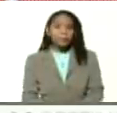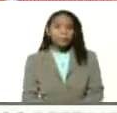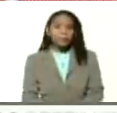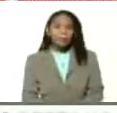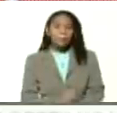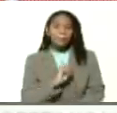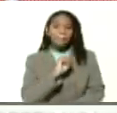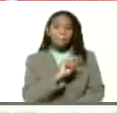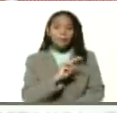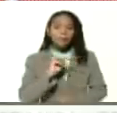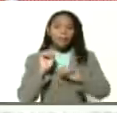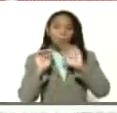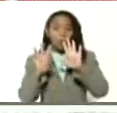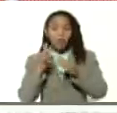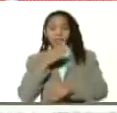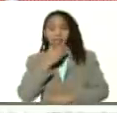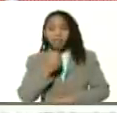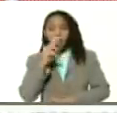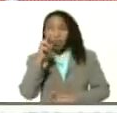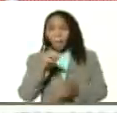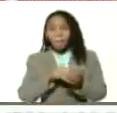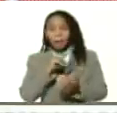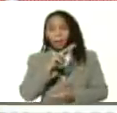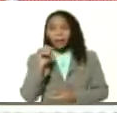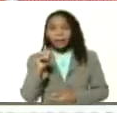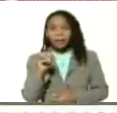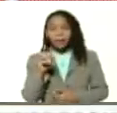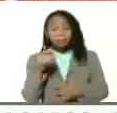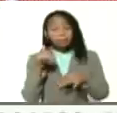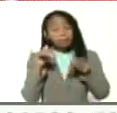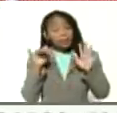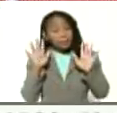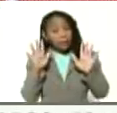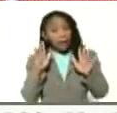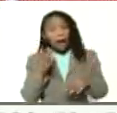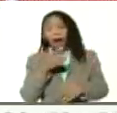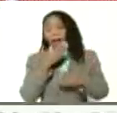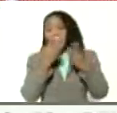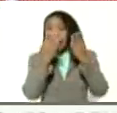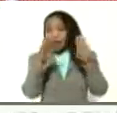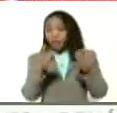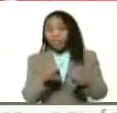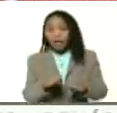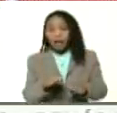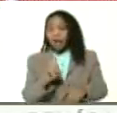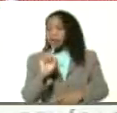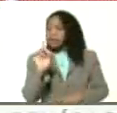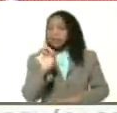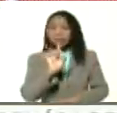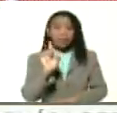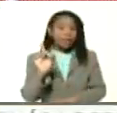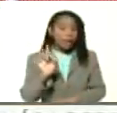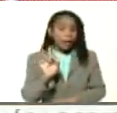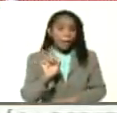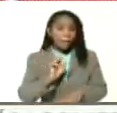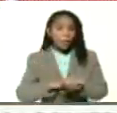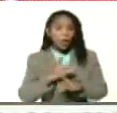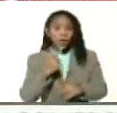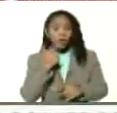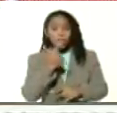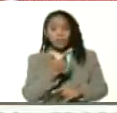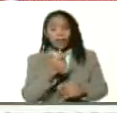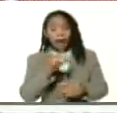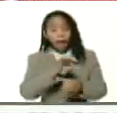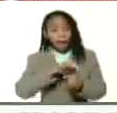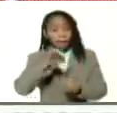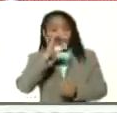29 de diciembre de 2020, ni siquiera porque estábamos en Navidad, ni siquiera porque uno diría el espíritu